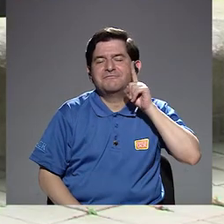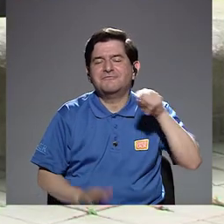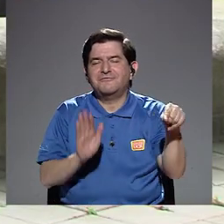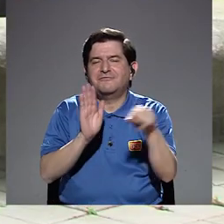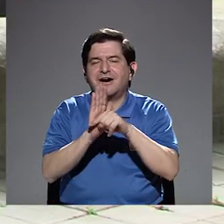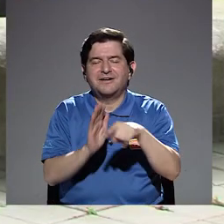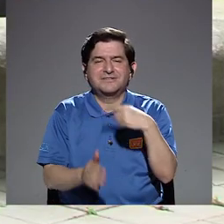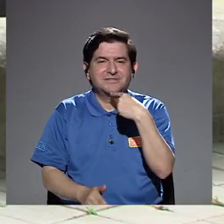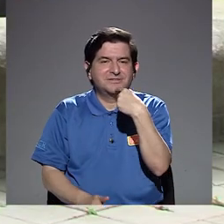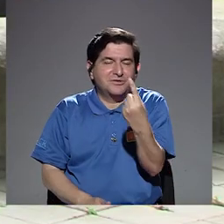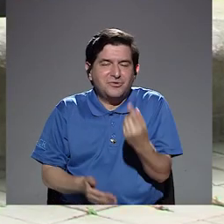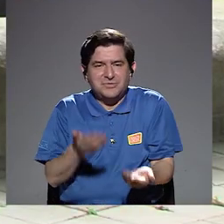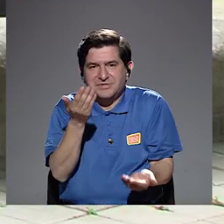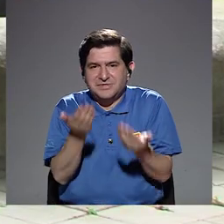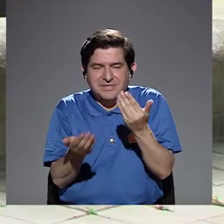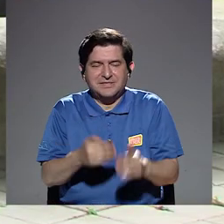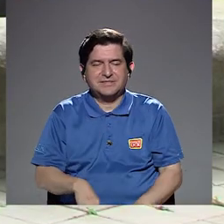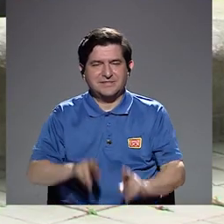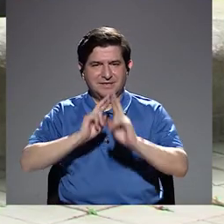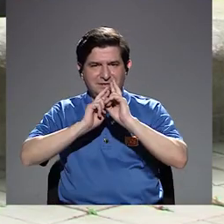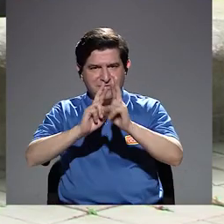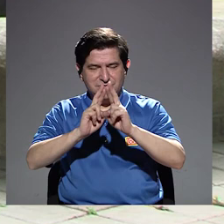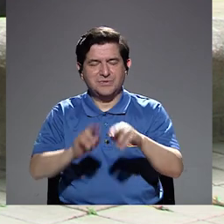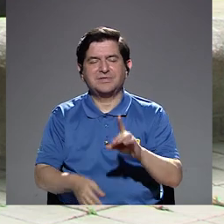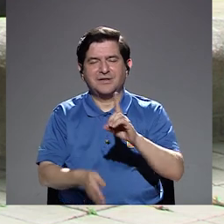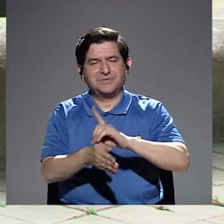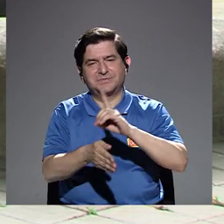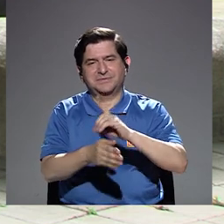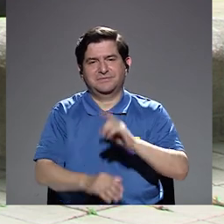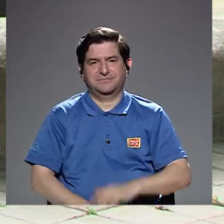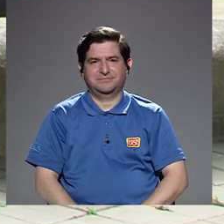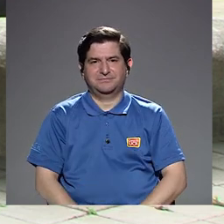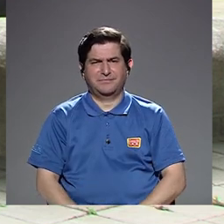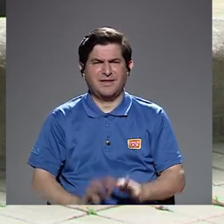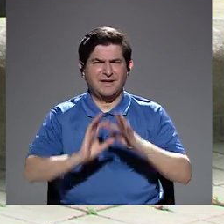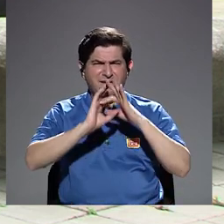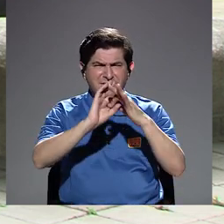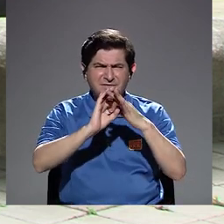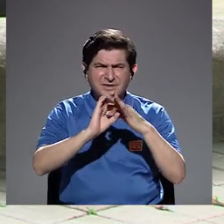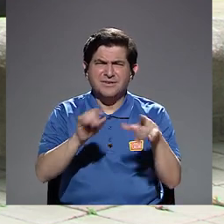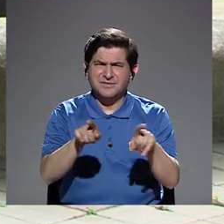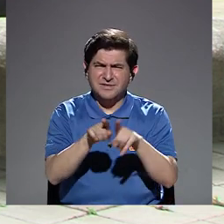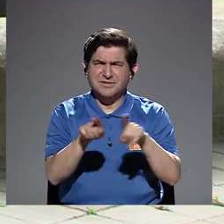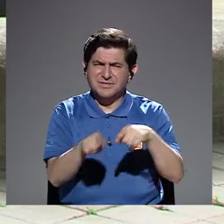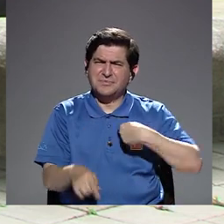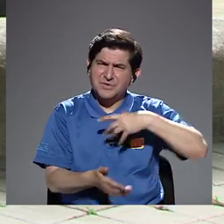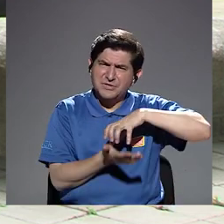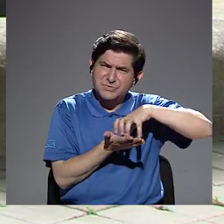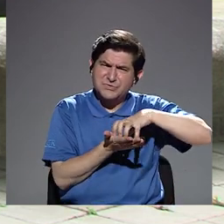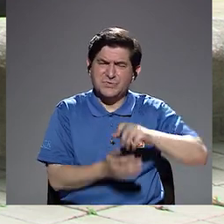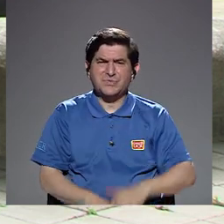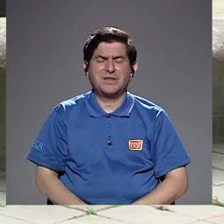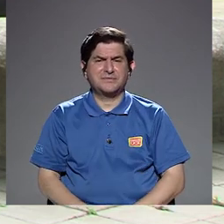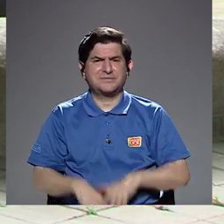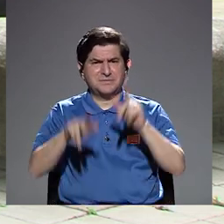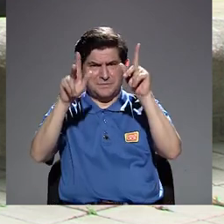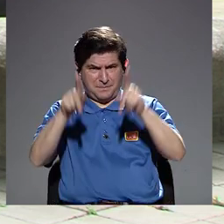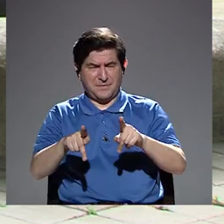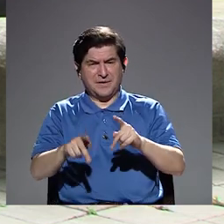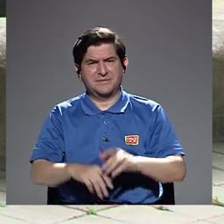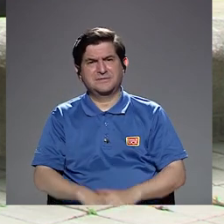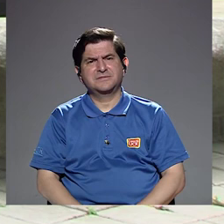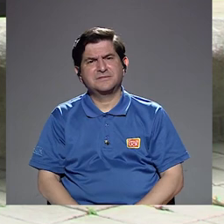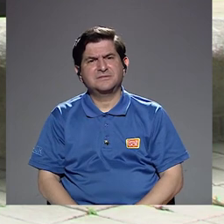como comunicamos ciertos resultados en medicina. A propósito de eso, tengo también la duda si las personas,